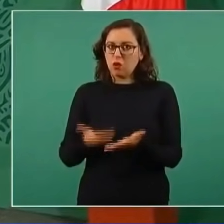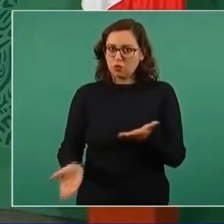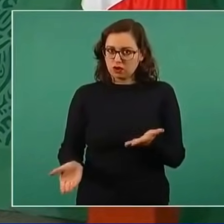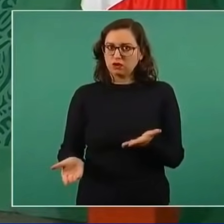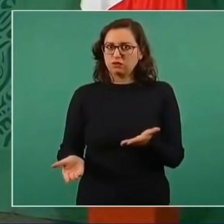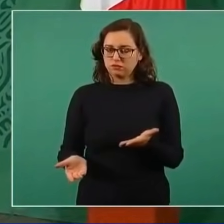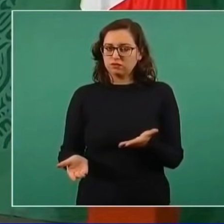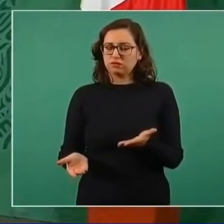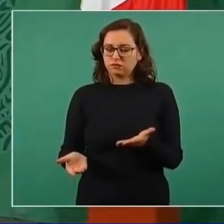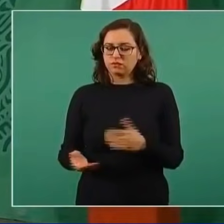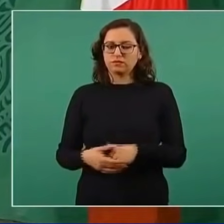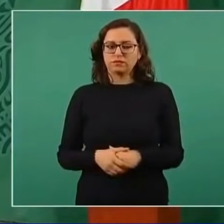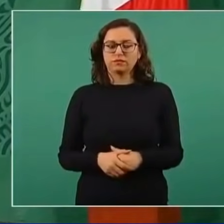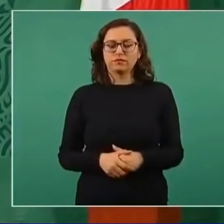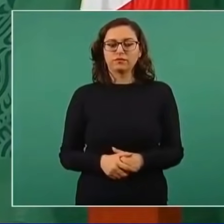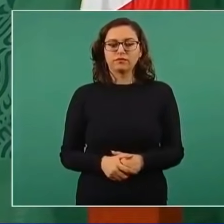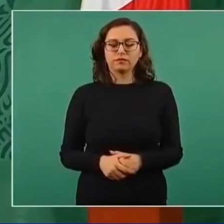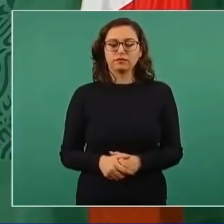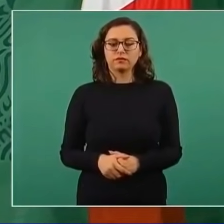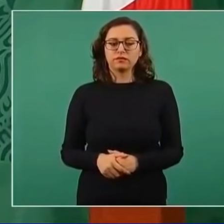de lo que se está extrayendo.